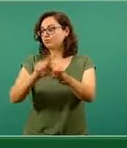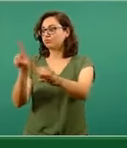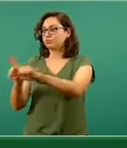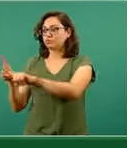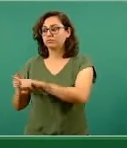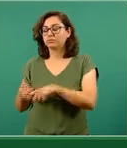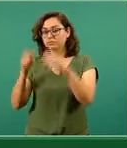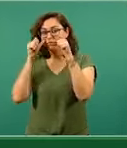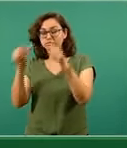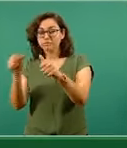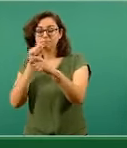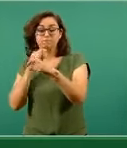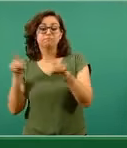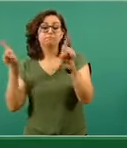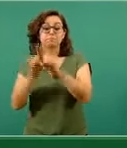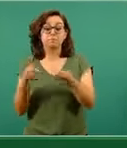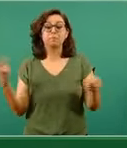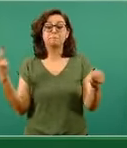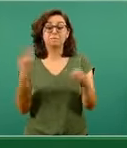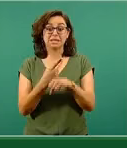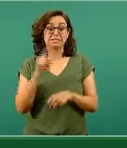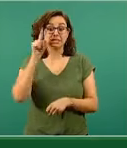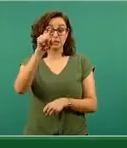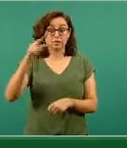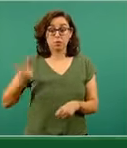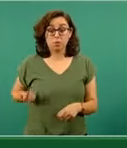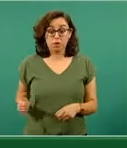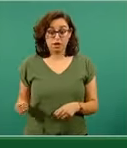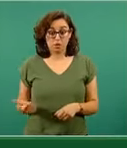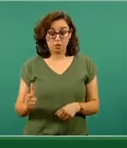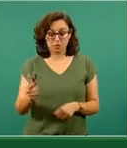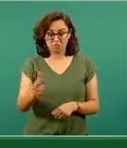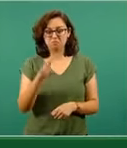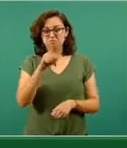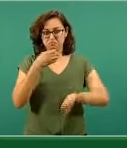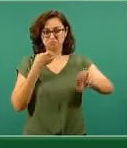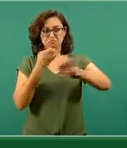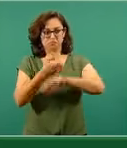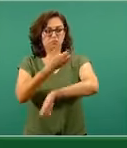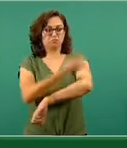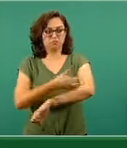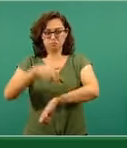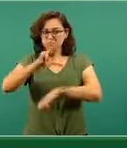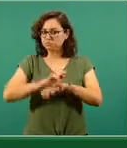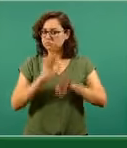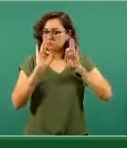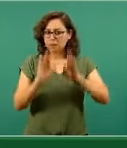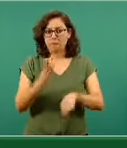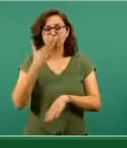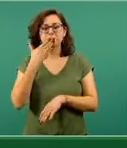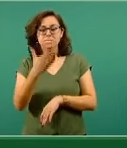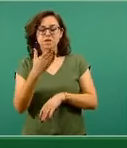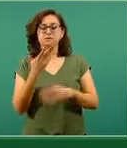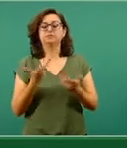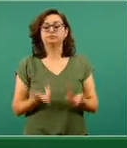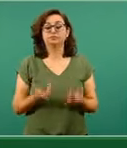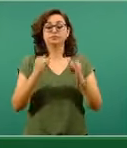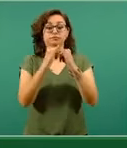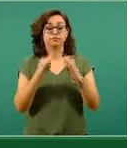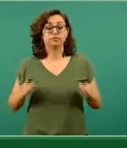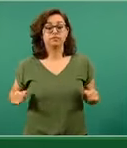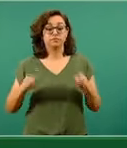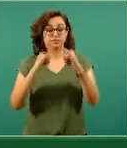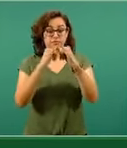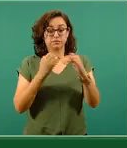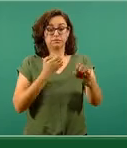es conocido por ser un estado en donde hay una muy buena coordinación entre las instituciones estatales,